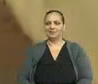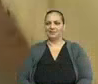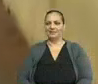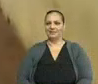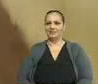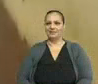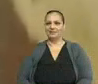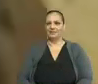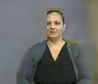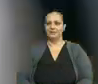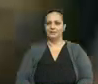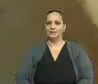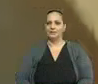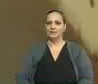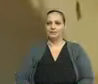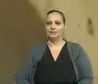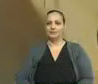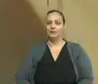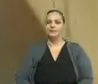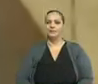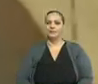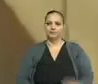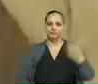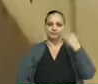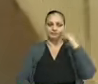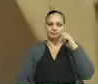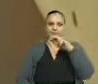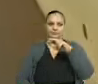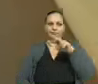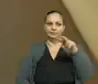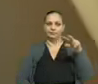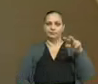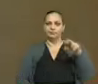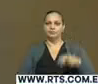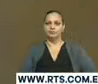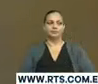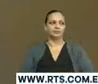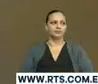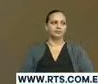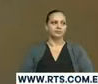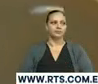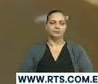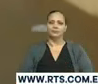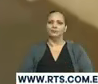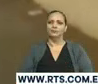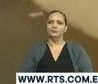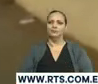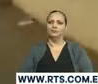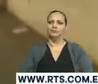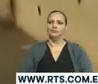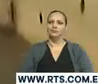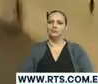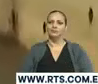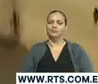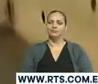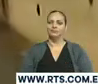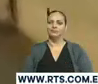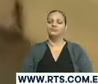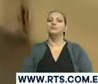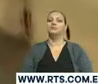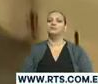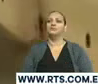aquí, claro, controlando toda esta situación. Vamos a buscarlo, el general Lama, para conversar y que